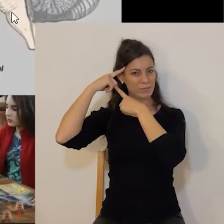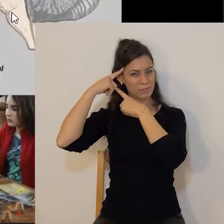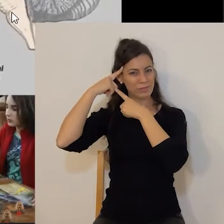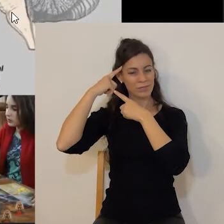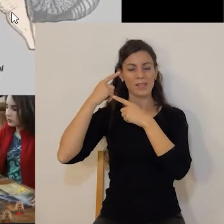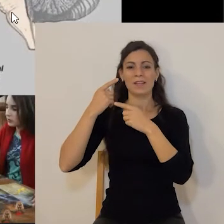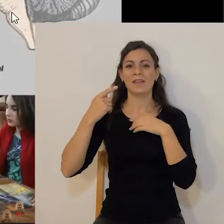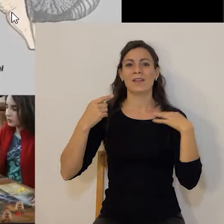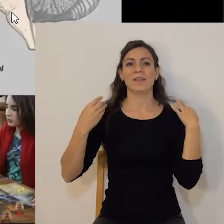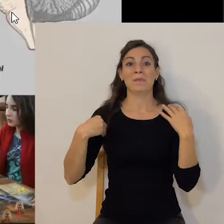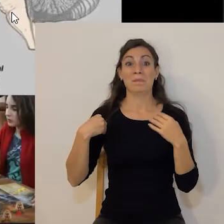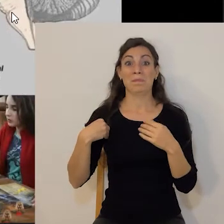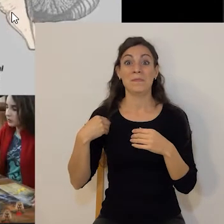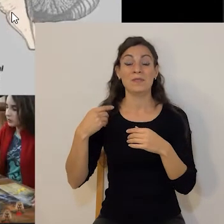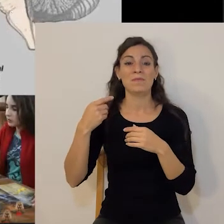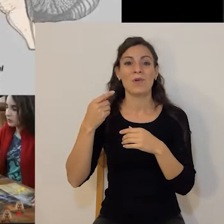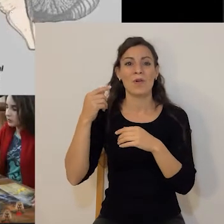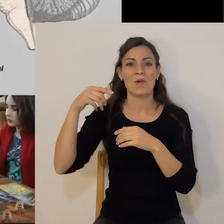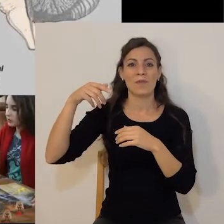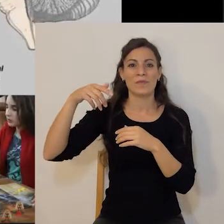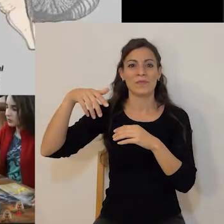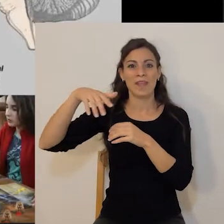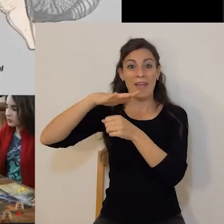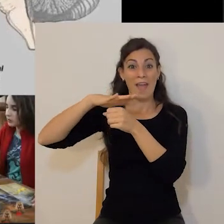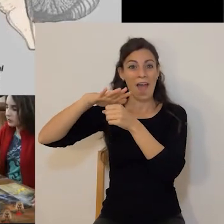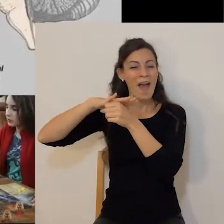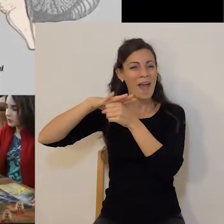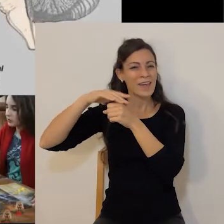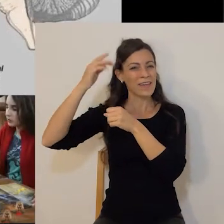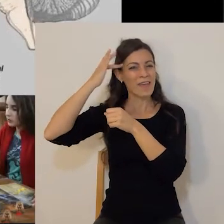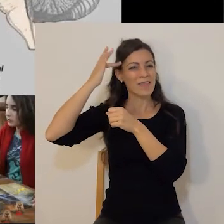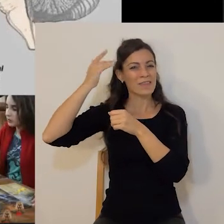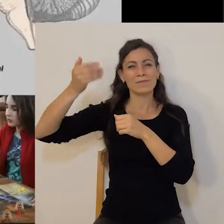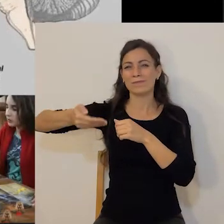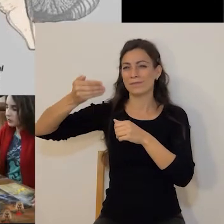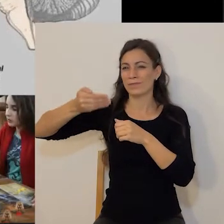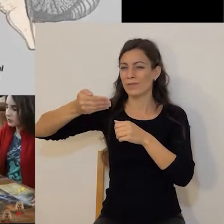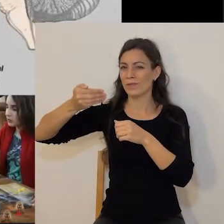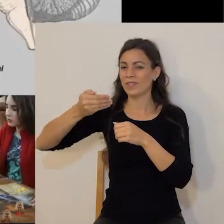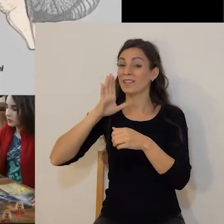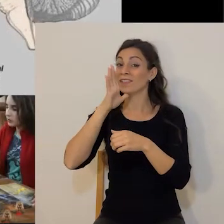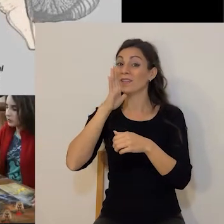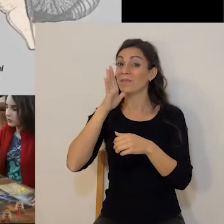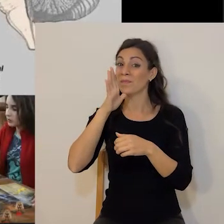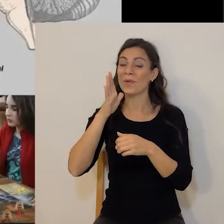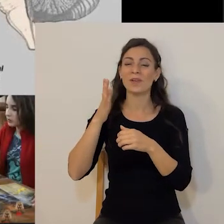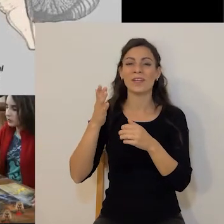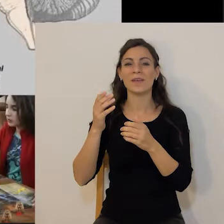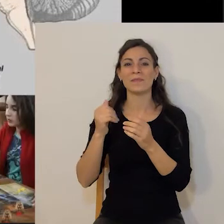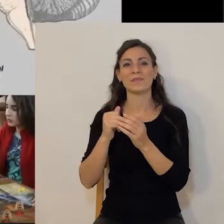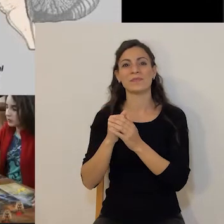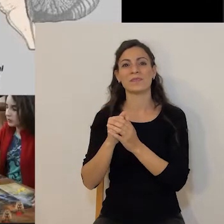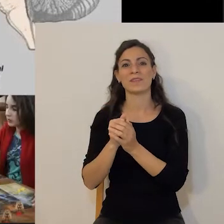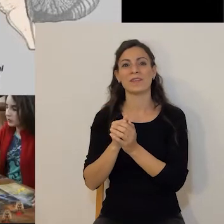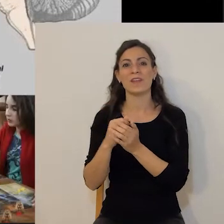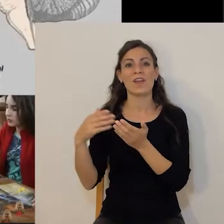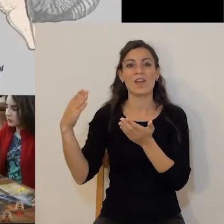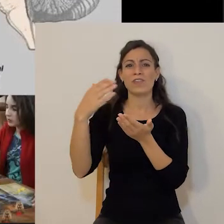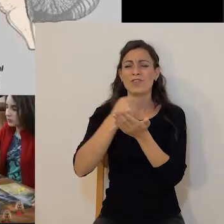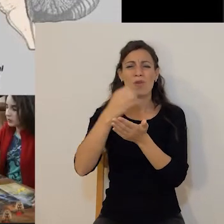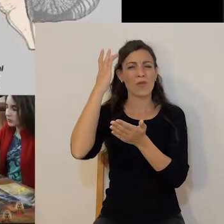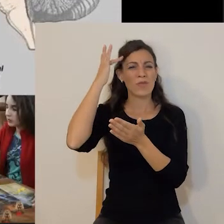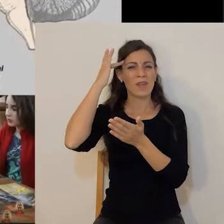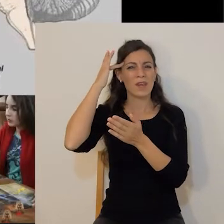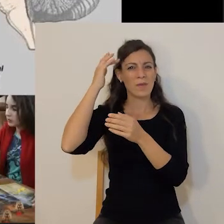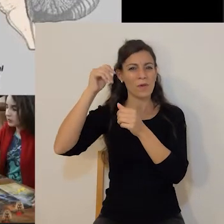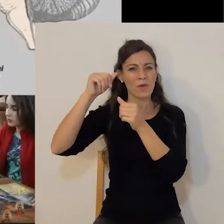sistemas dopaminérgicos y riegan el área prefrontal, un área importantísimo porque es como en la que rige todo el cerebro,